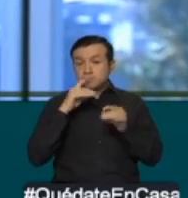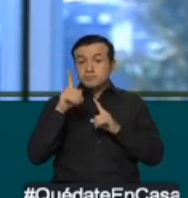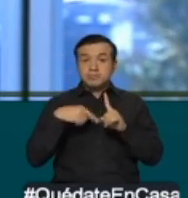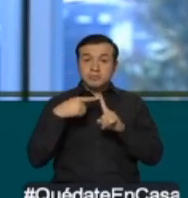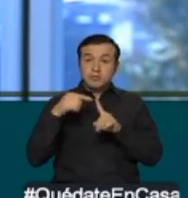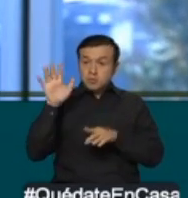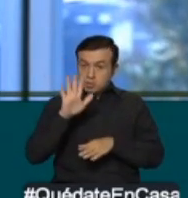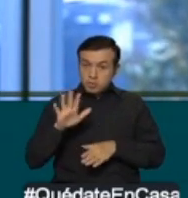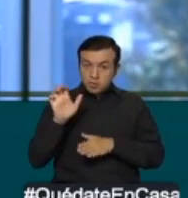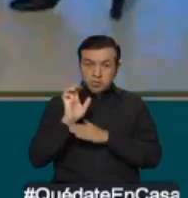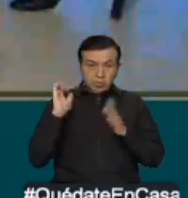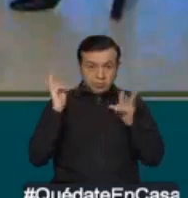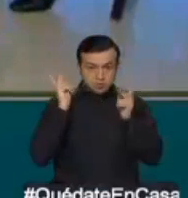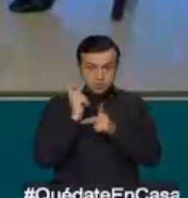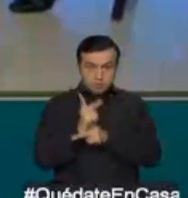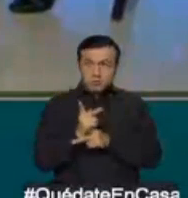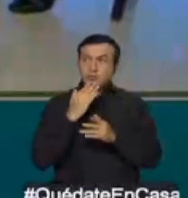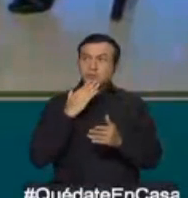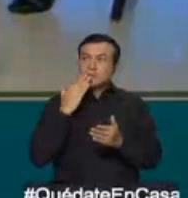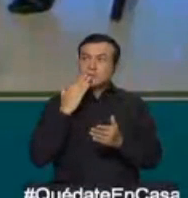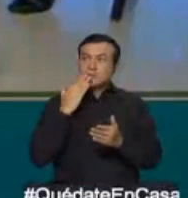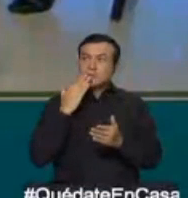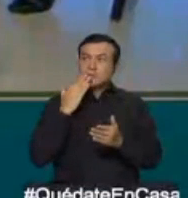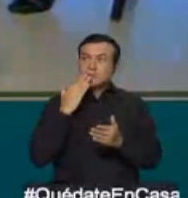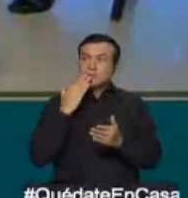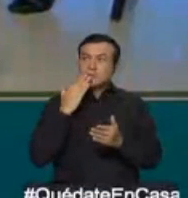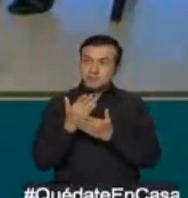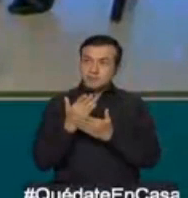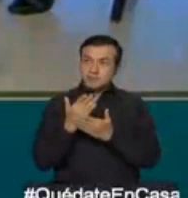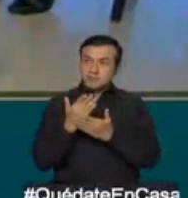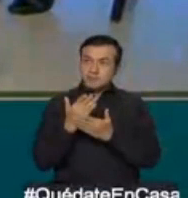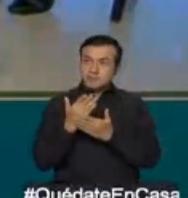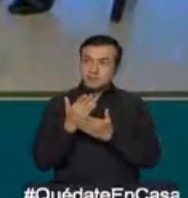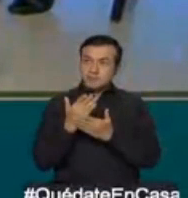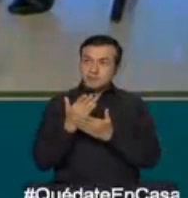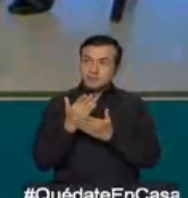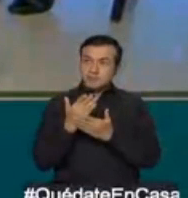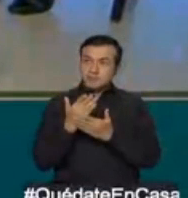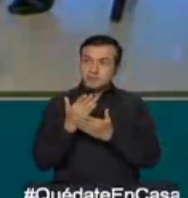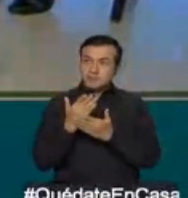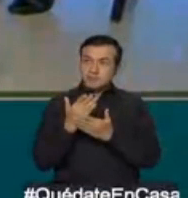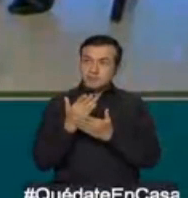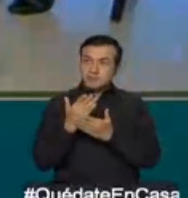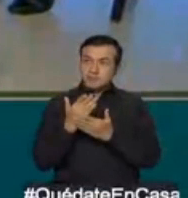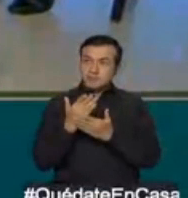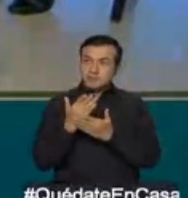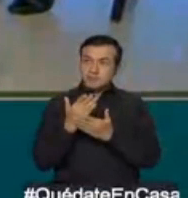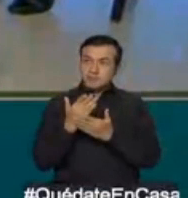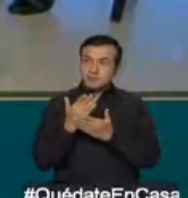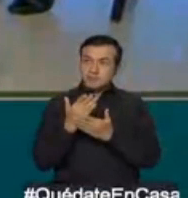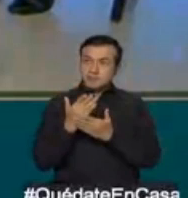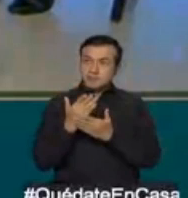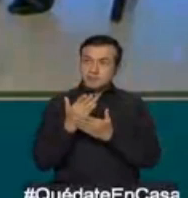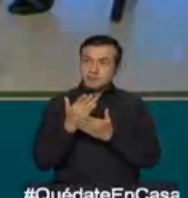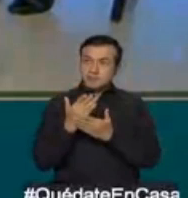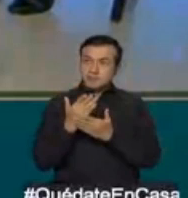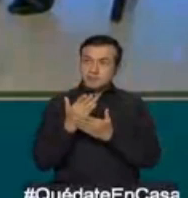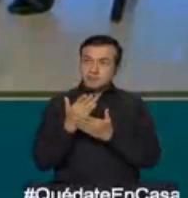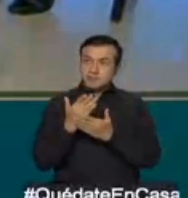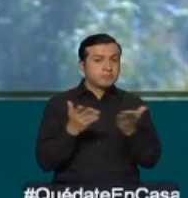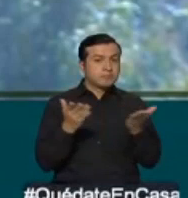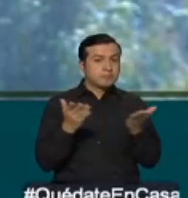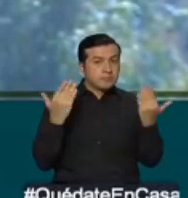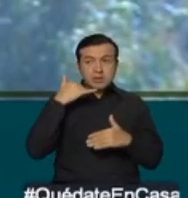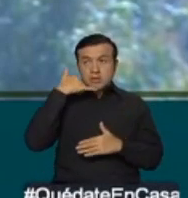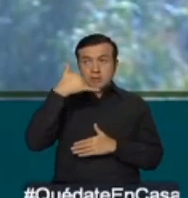los ecuatorianos en su conjunto gracias ministro para el ministro michelena hemos hablado del servicio que está ofreciendo la línea